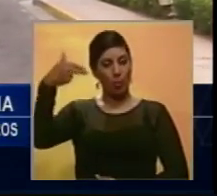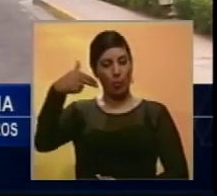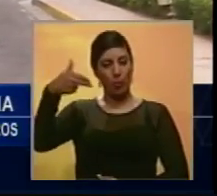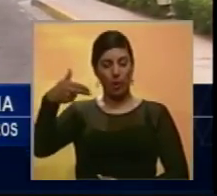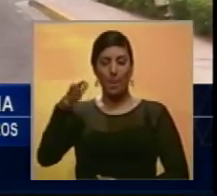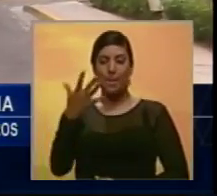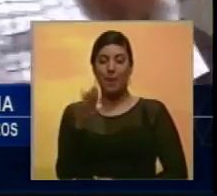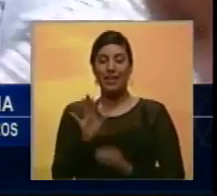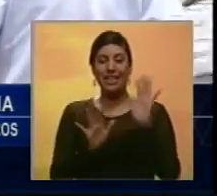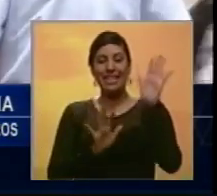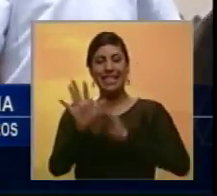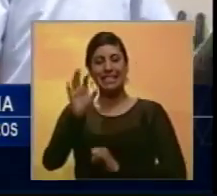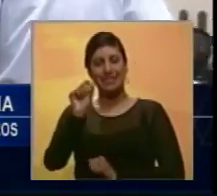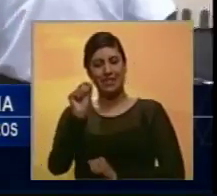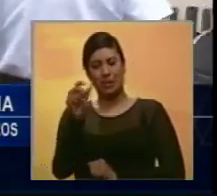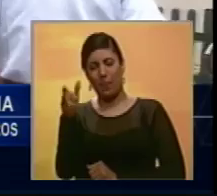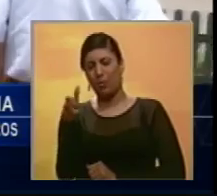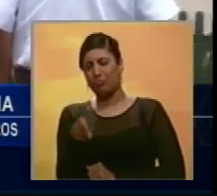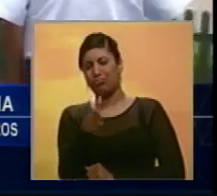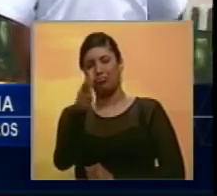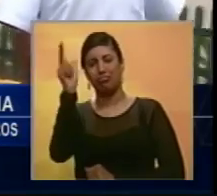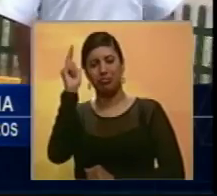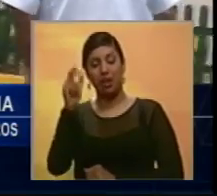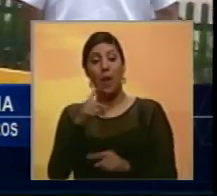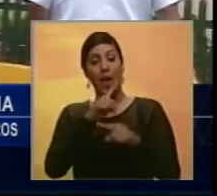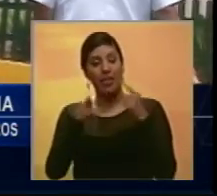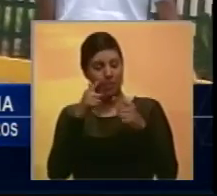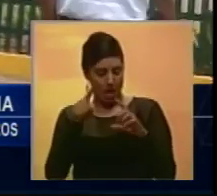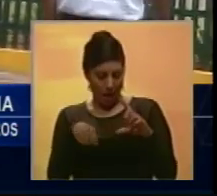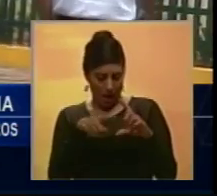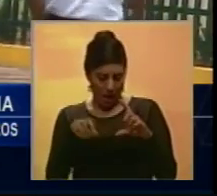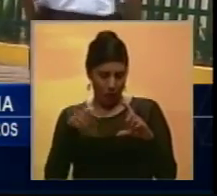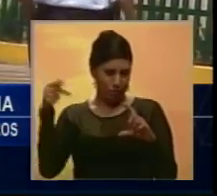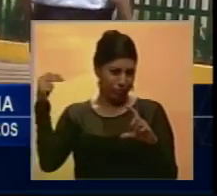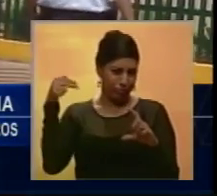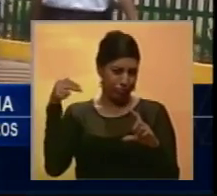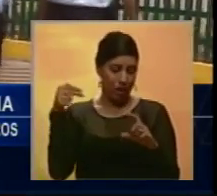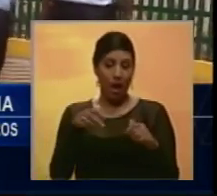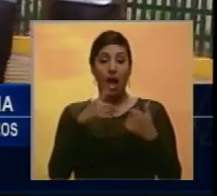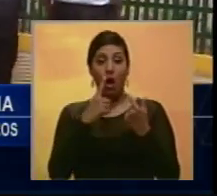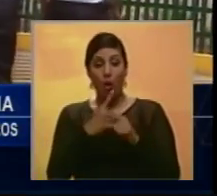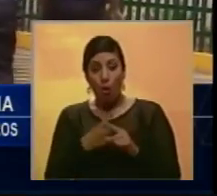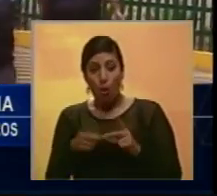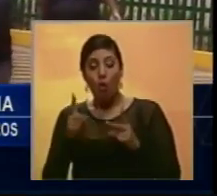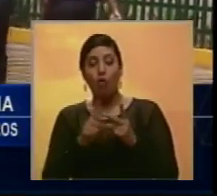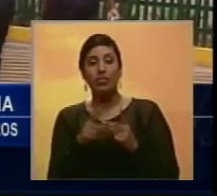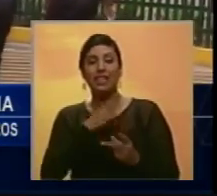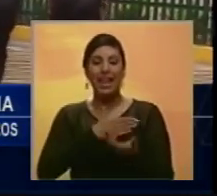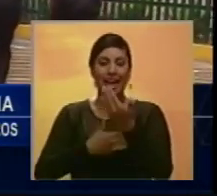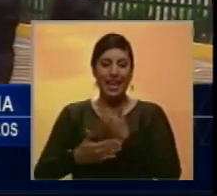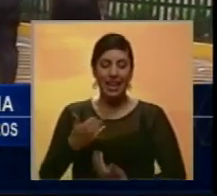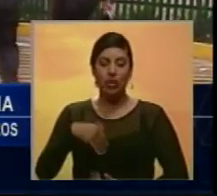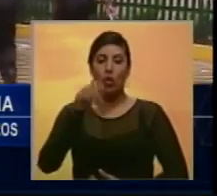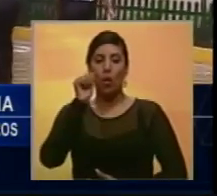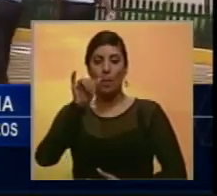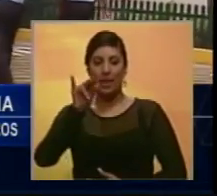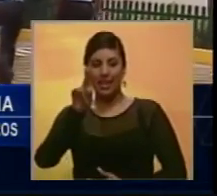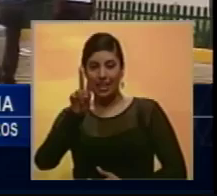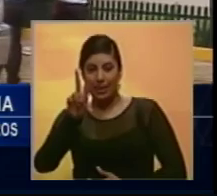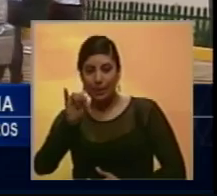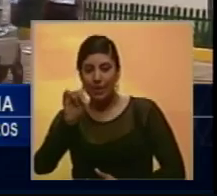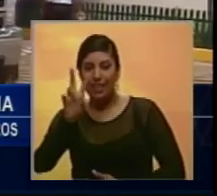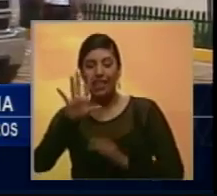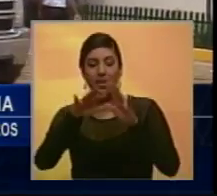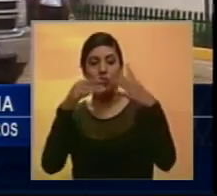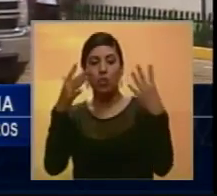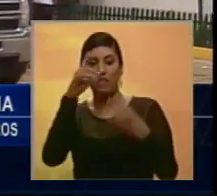al menos en 15 oportunidades mientras cambiaba el caucho de su vehículo. En el hecho, resultaron heridos Irving José Meleán, de